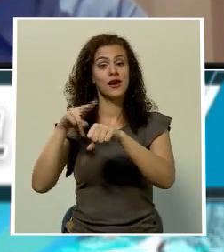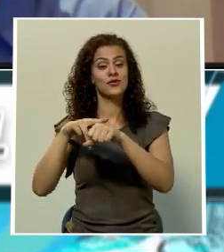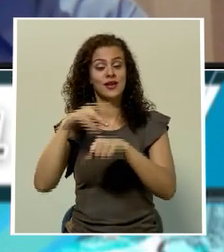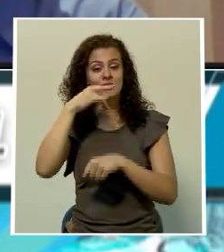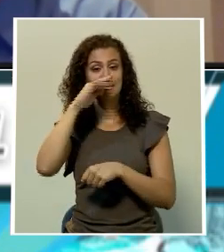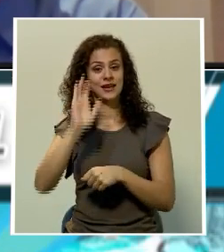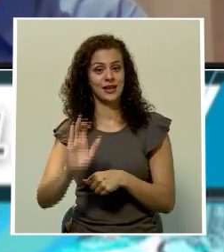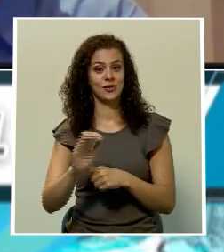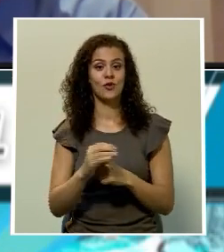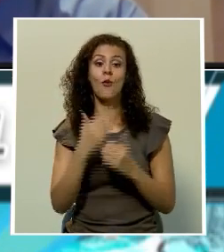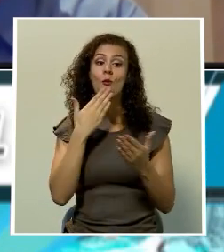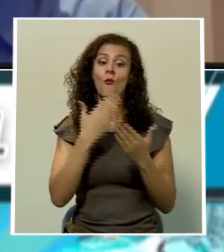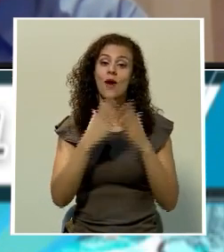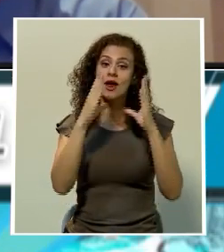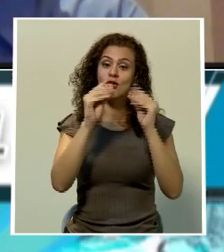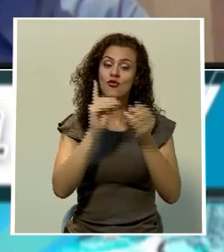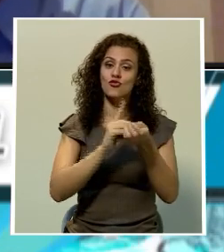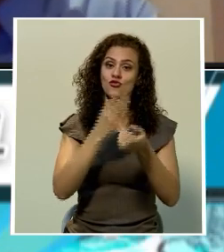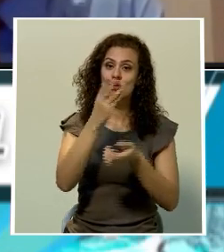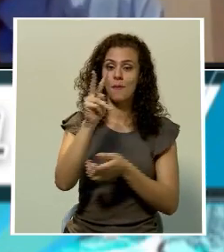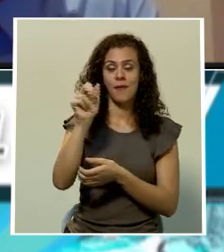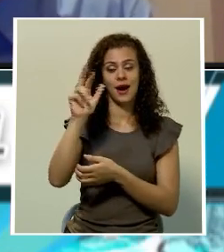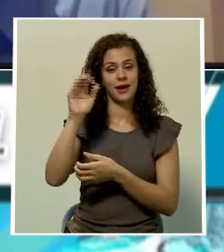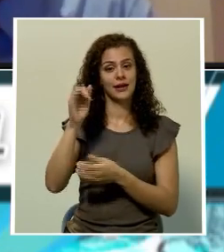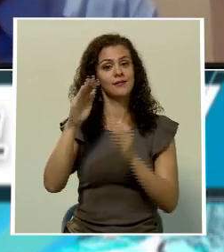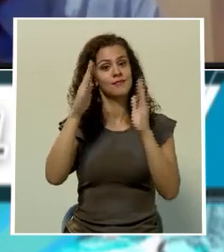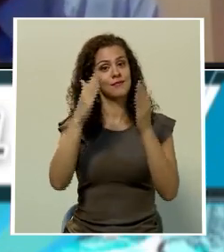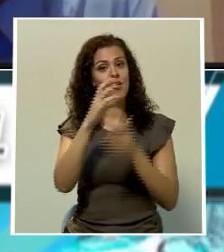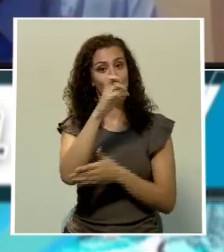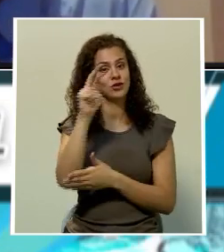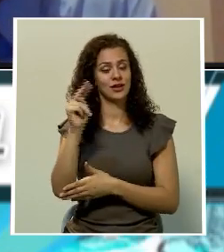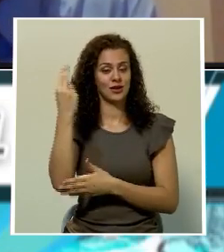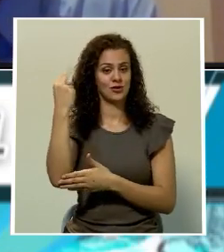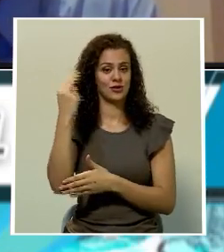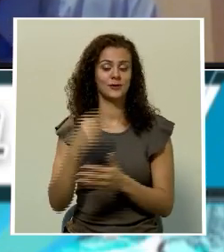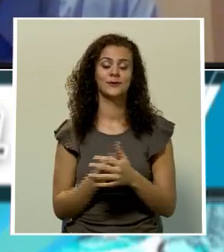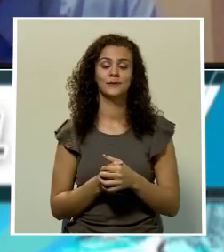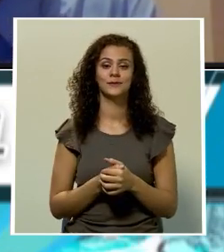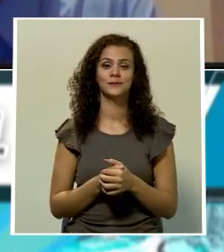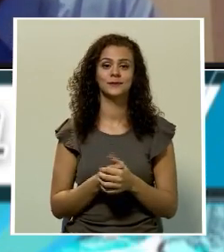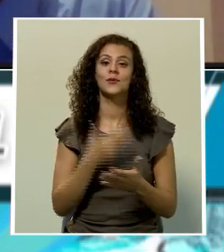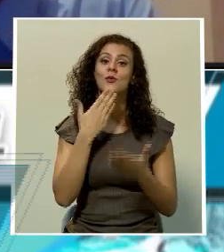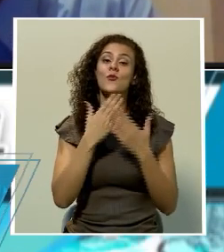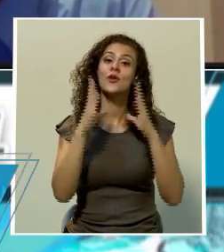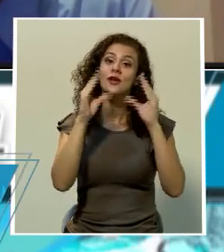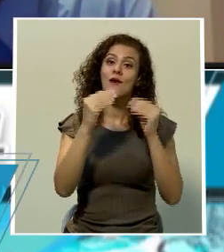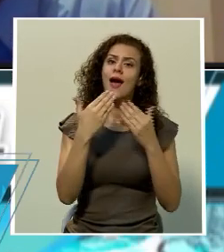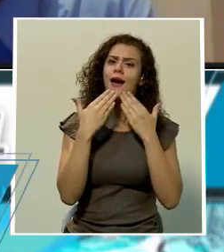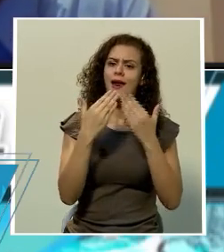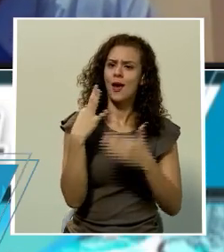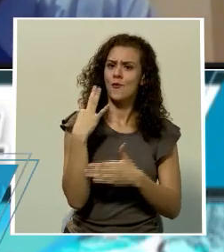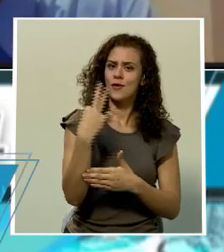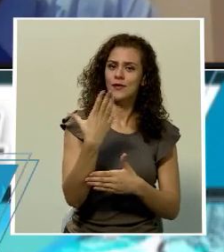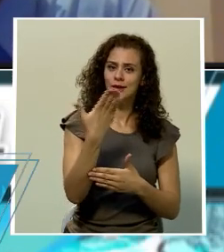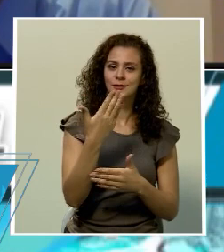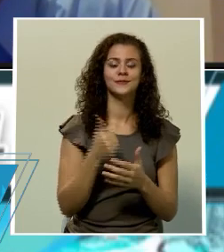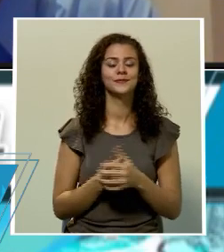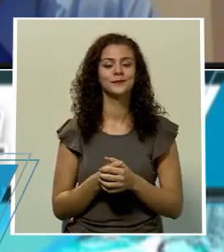Nacional de Niños. Buenas noches, doctor Vargas. Bienvenido a Costa Rica Noticias. Buenas noches, gracias por la